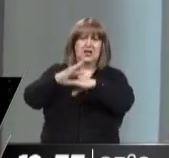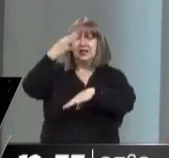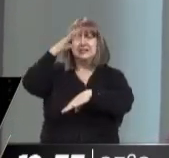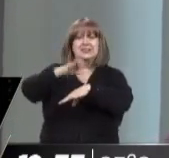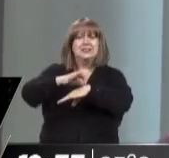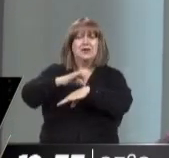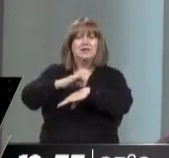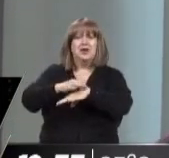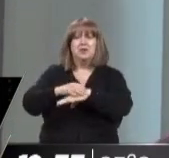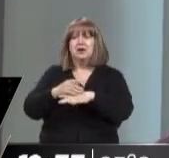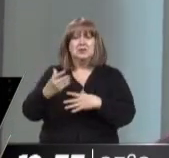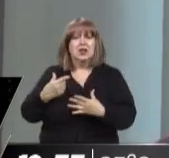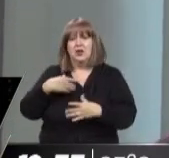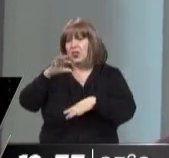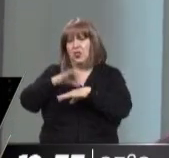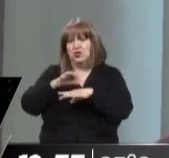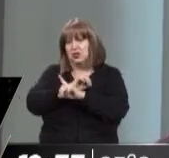enferma tenemos que automedicarlo